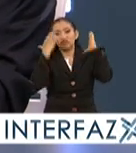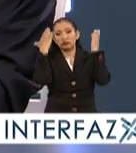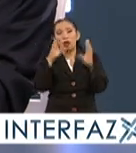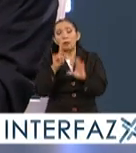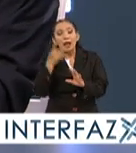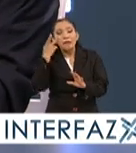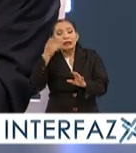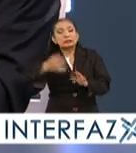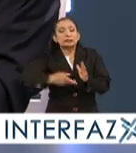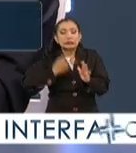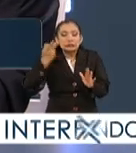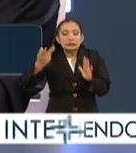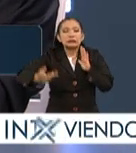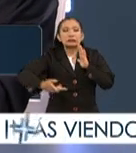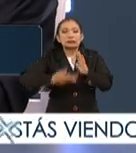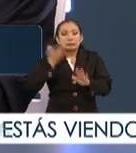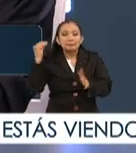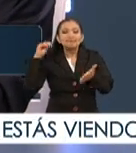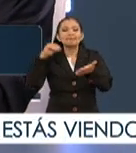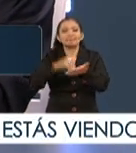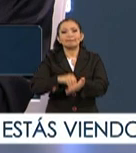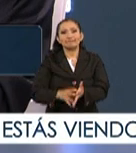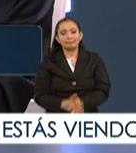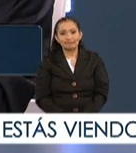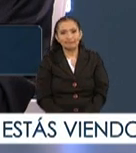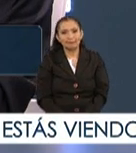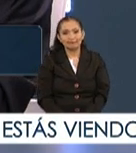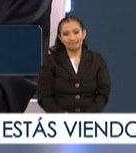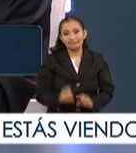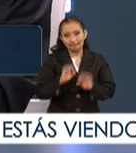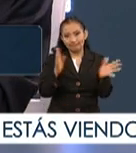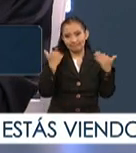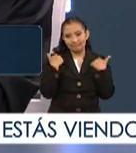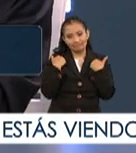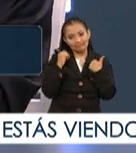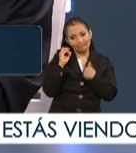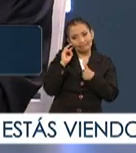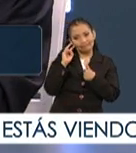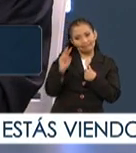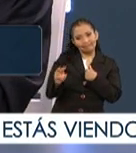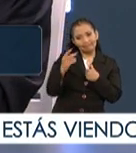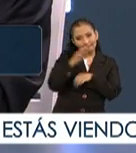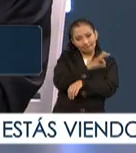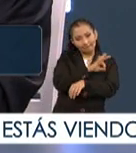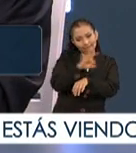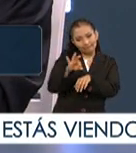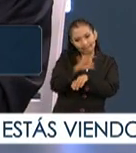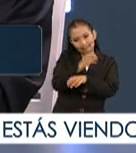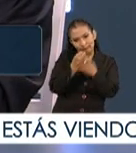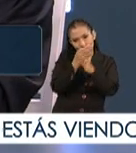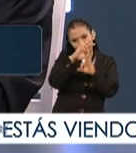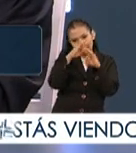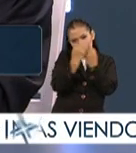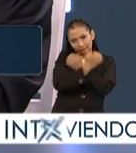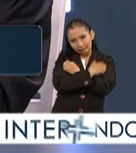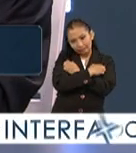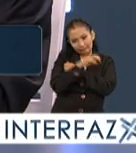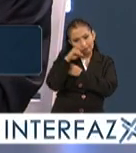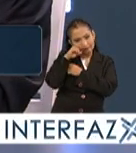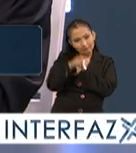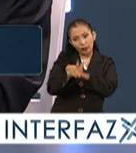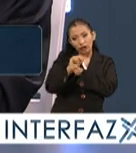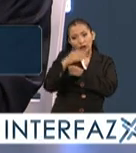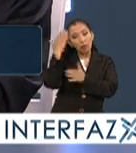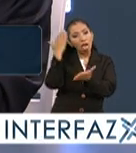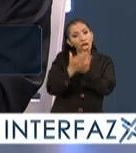la perseverancia en la implementación. Claro, y además entender que el diseño de este nuevo modelo educativo no